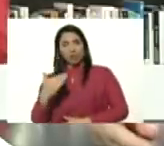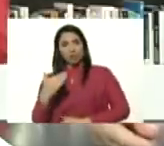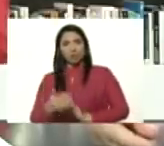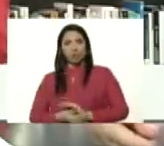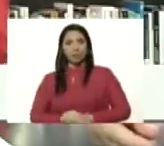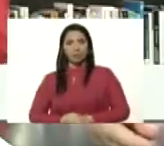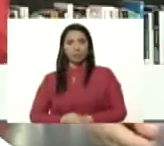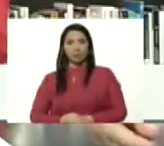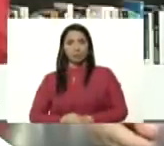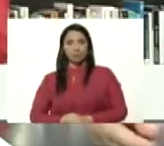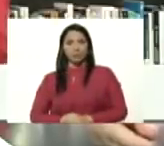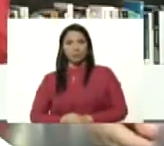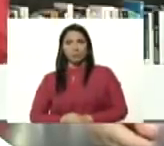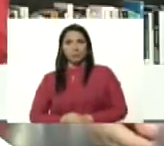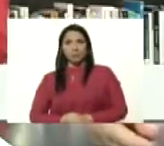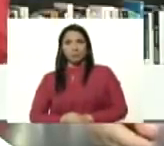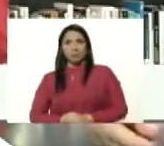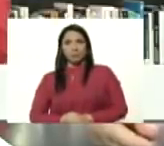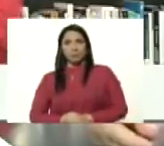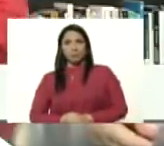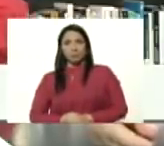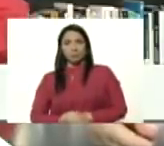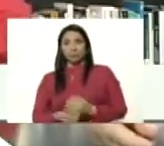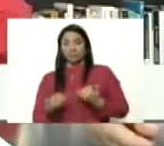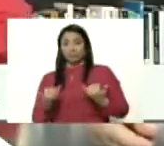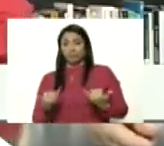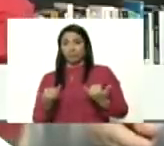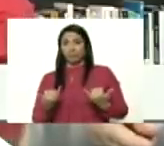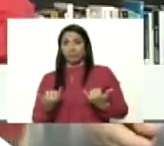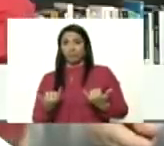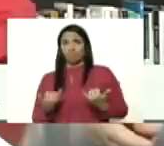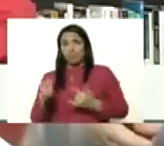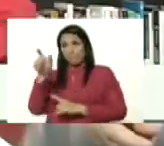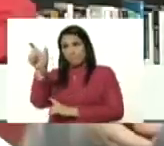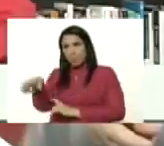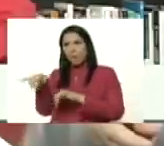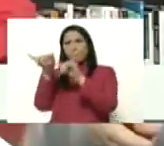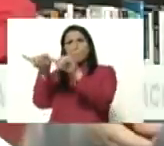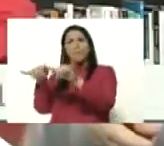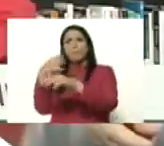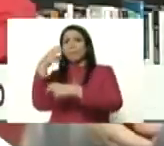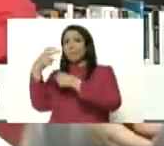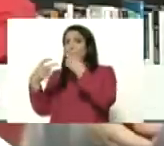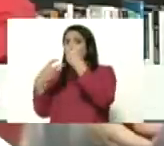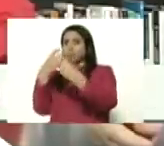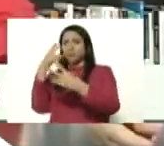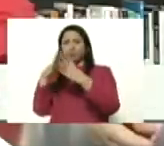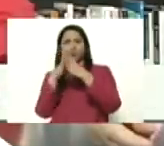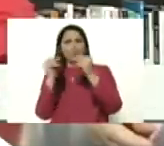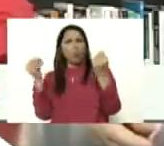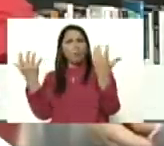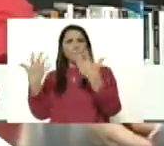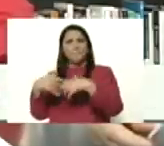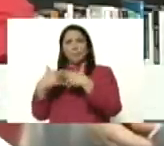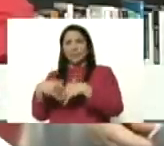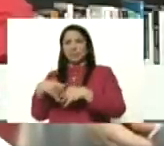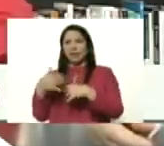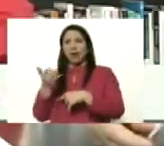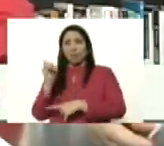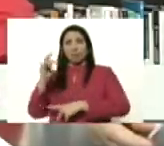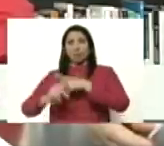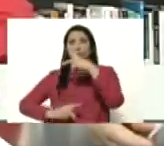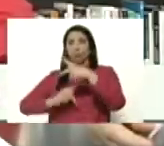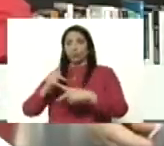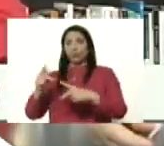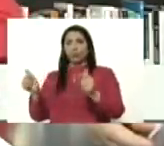además. Y ha estado personalmente visitando todas las empresas que están produciendo con